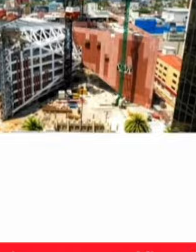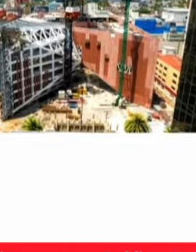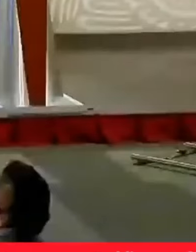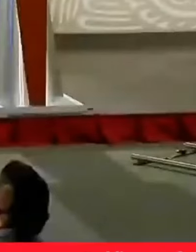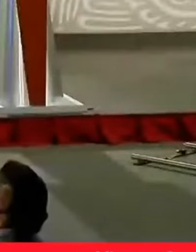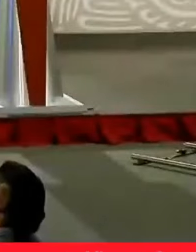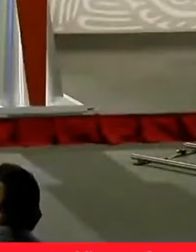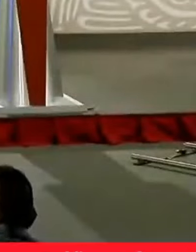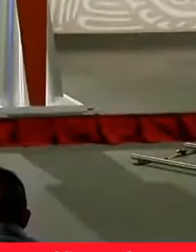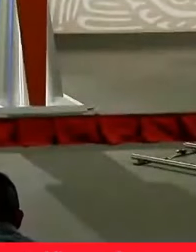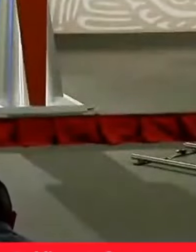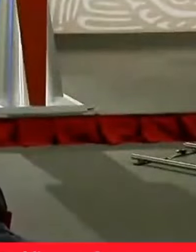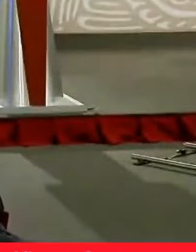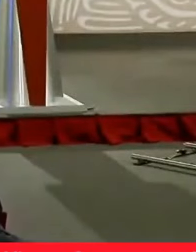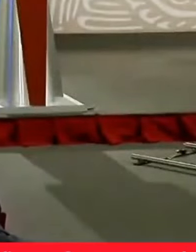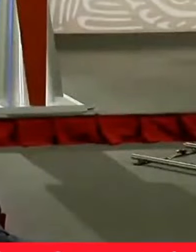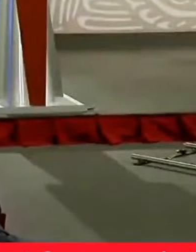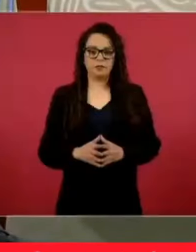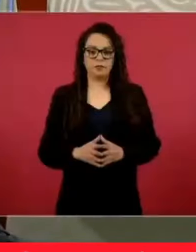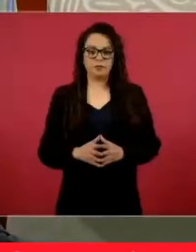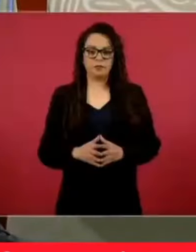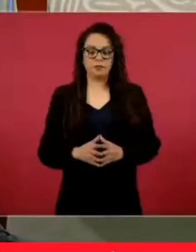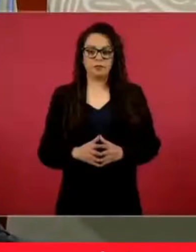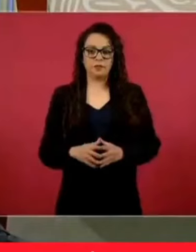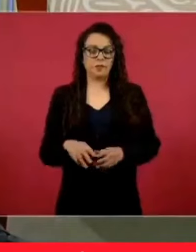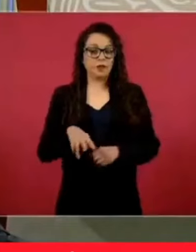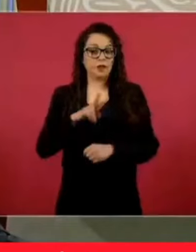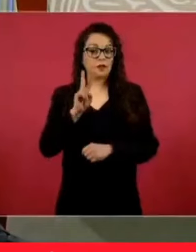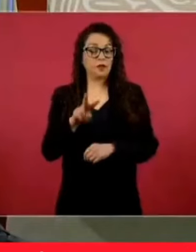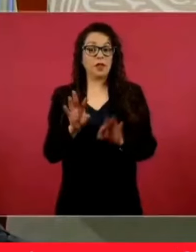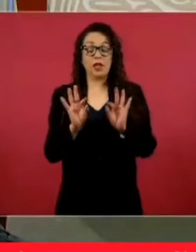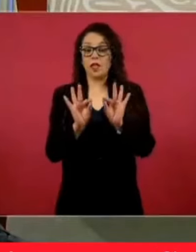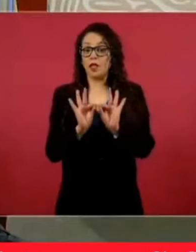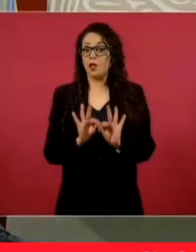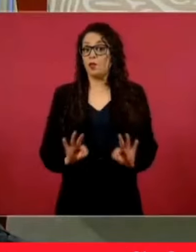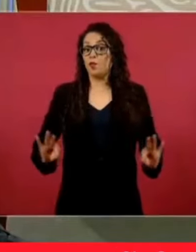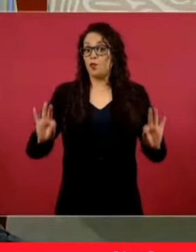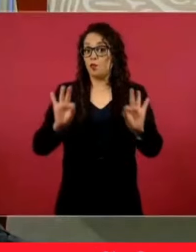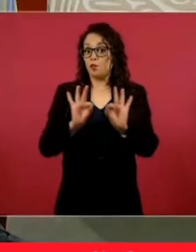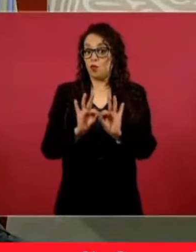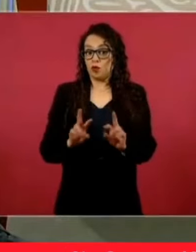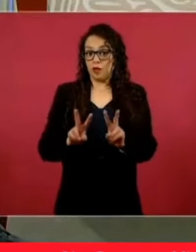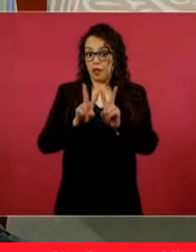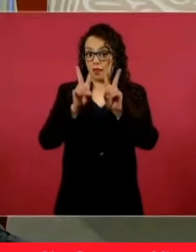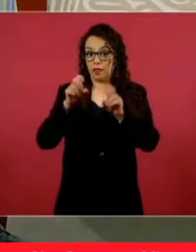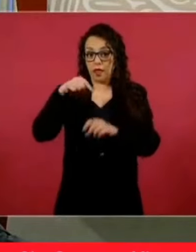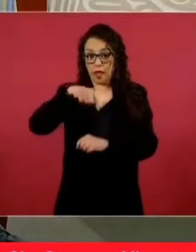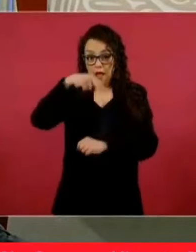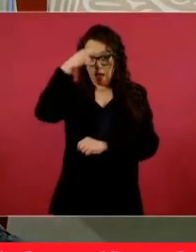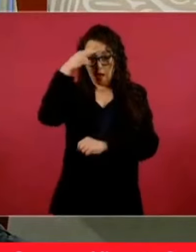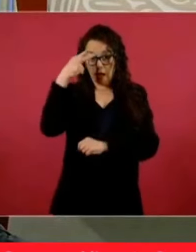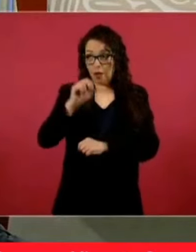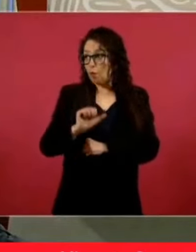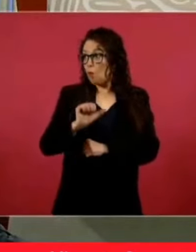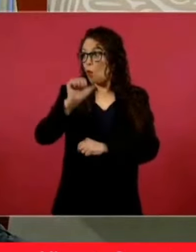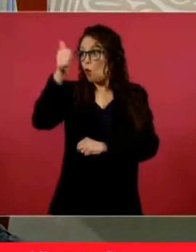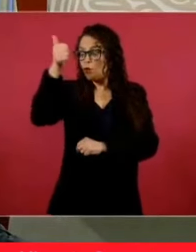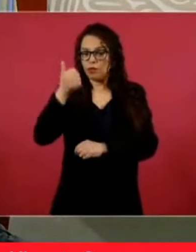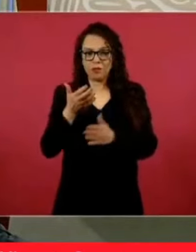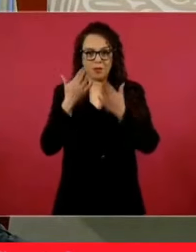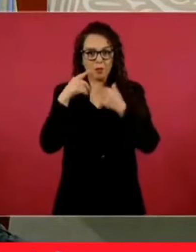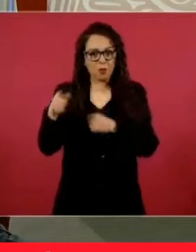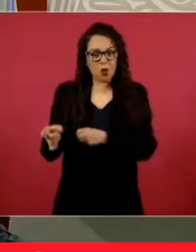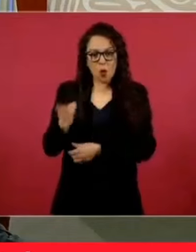o comunidad es es digamos un tema muy importante prácticamente único en el país y era muy importante que le